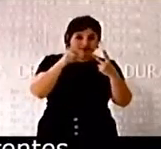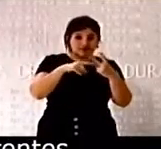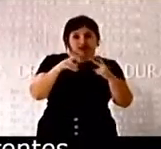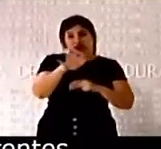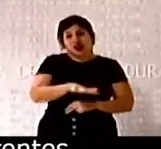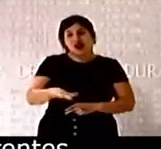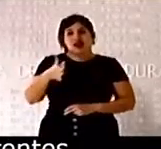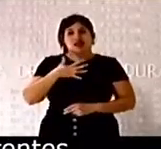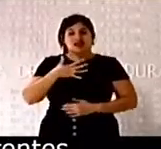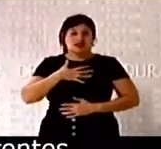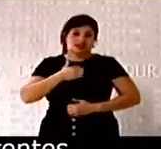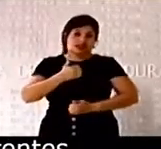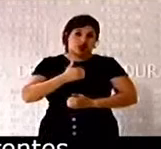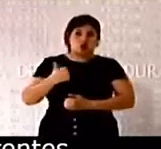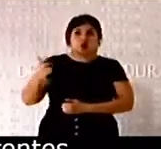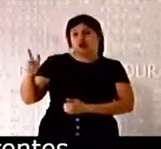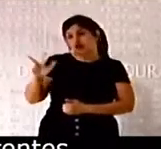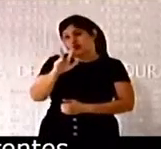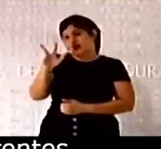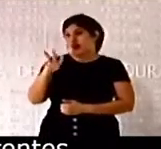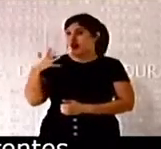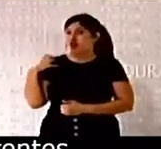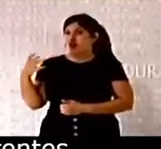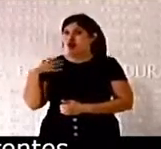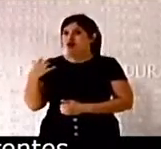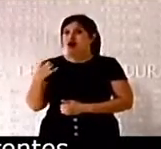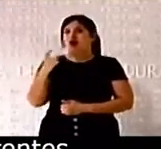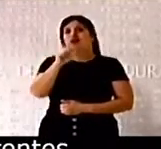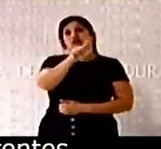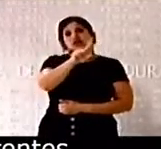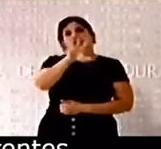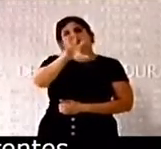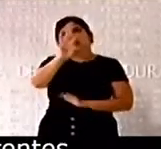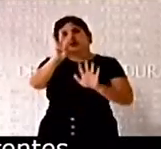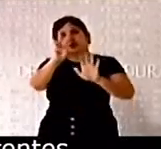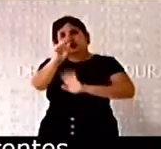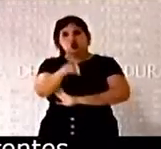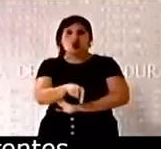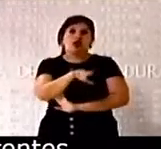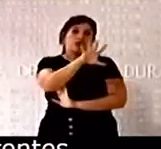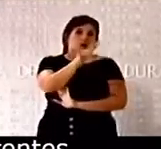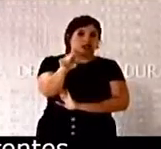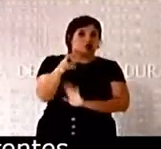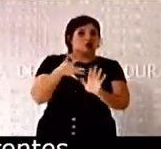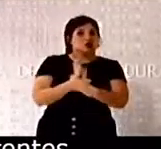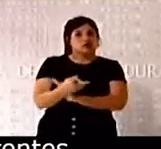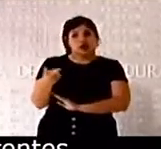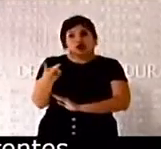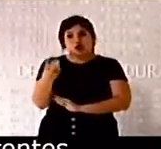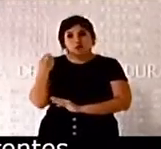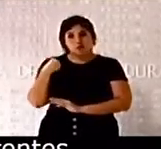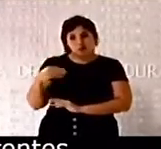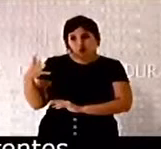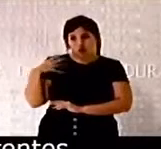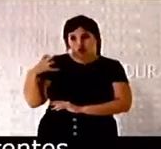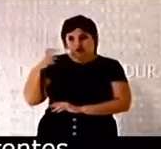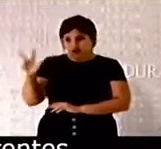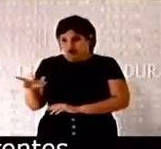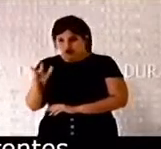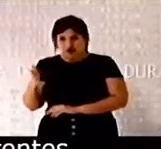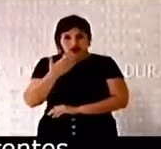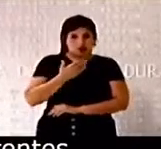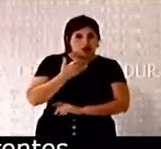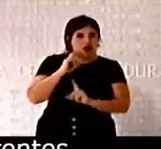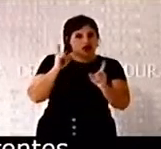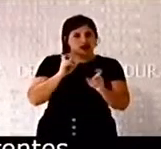en 118,51. Son 2 áreas de salud sobre las que estamos intentando realizar pruebas de cribados